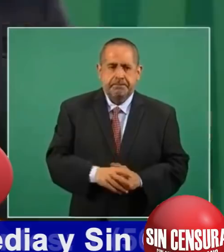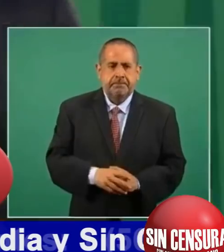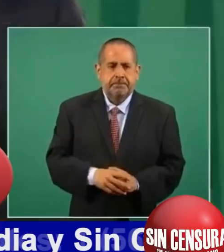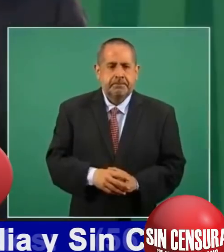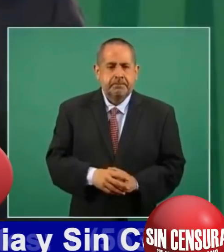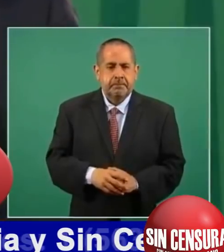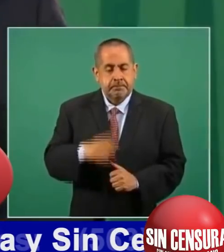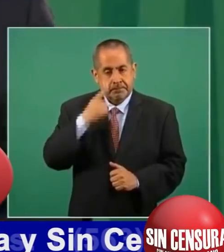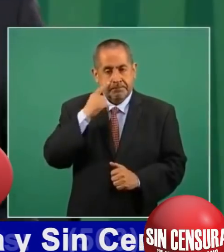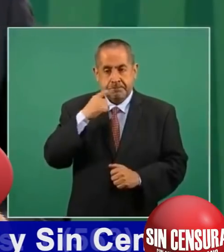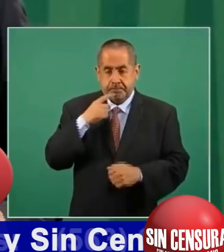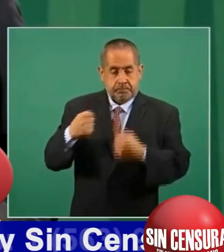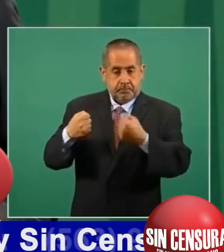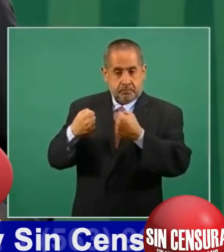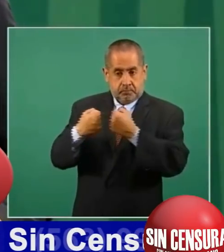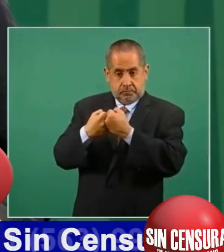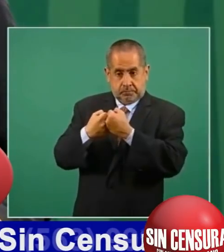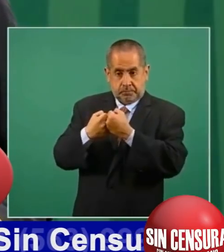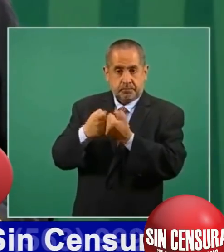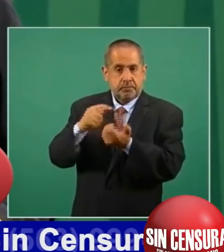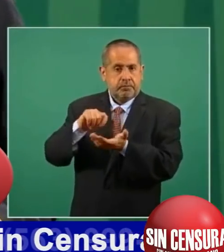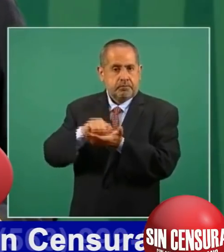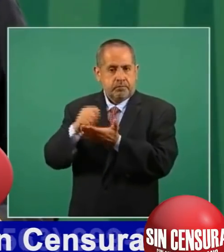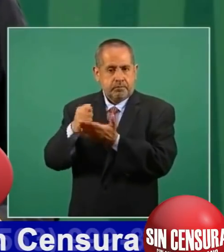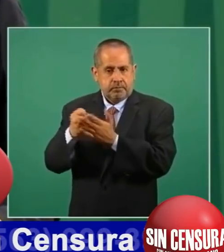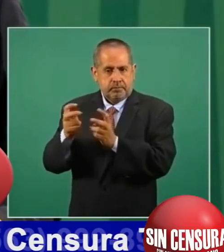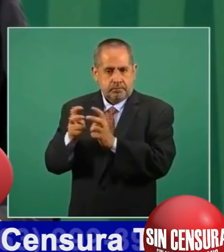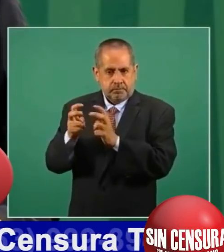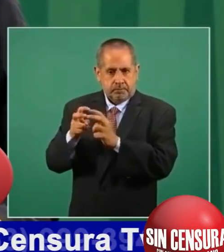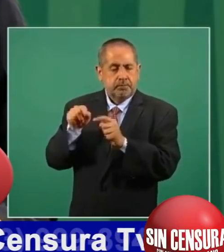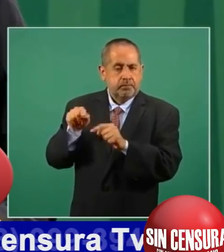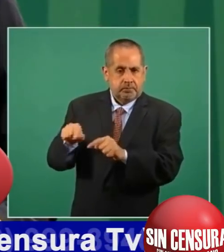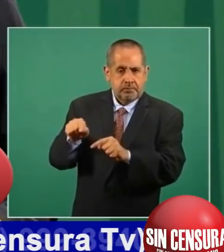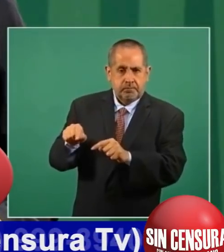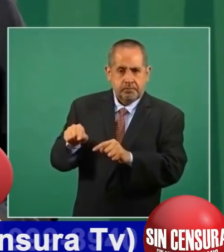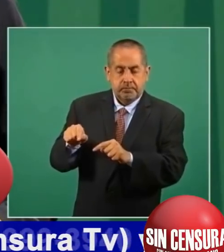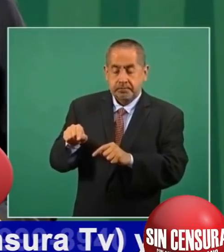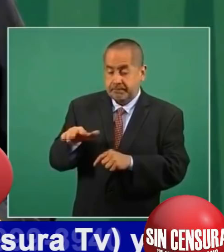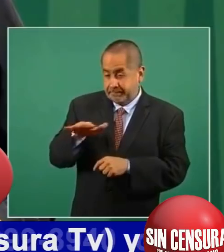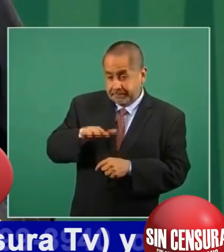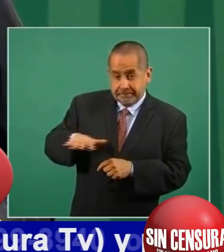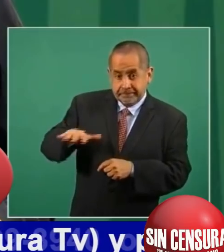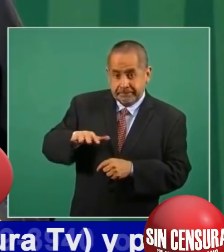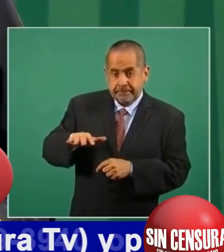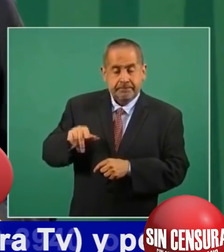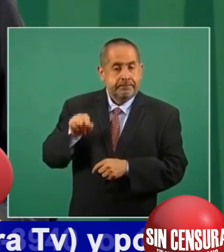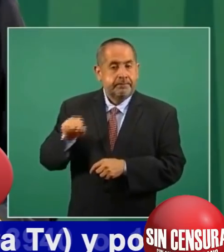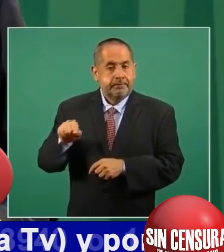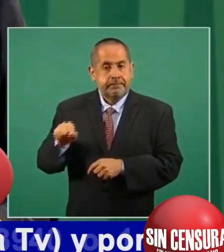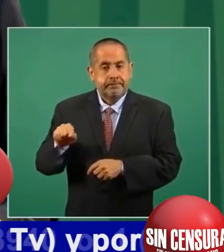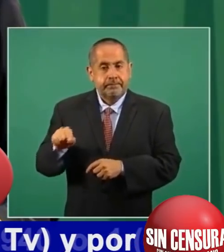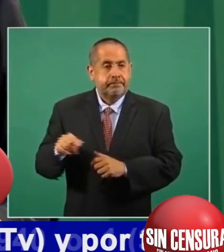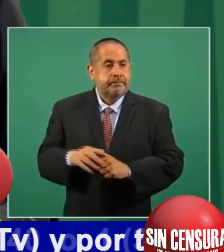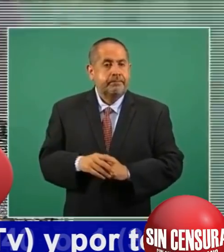la frontera, Tamaulipas, es la zona más